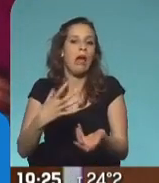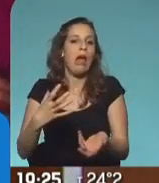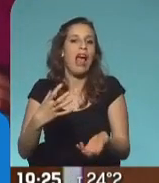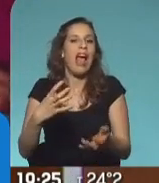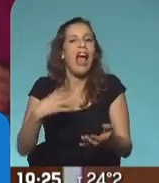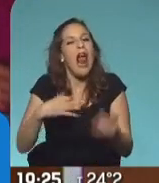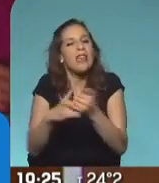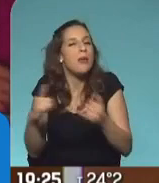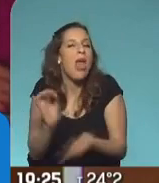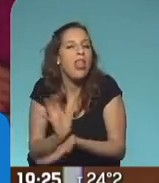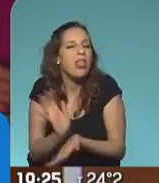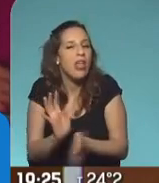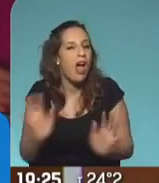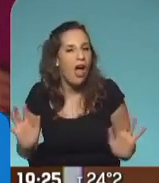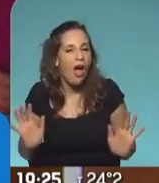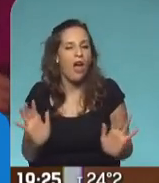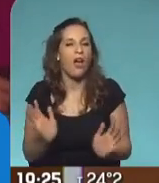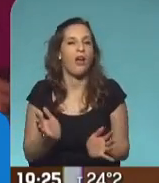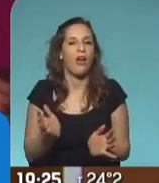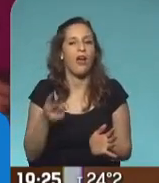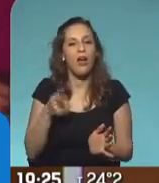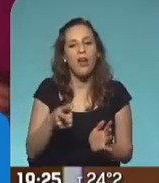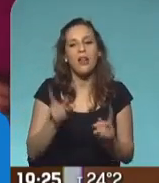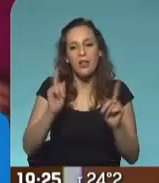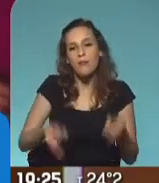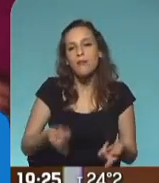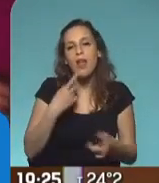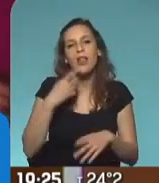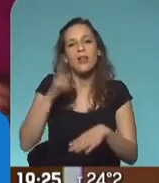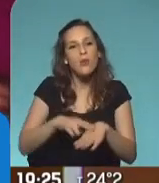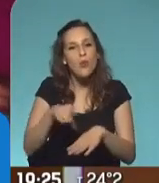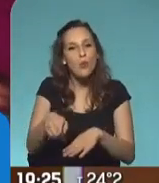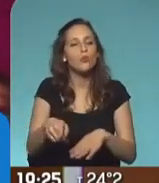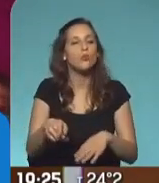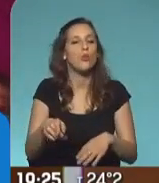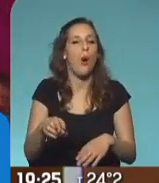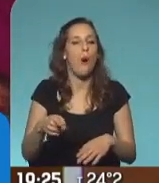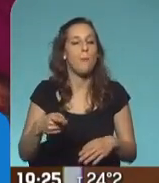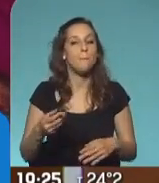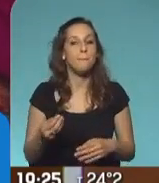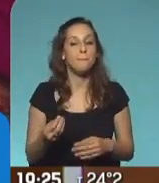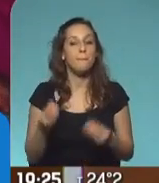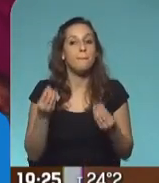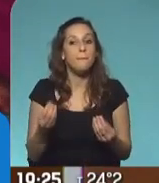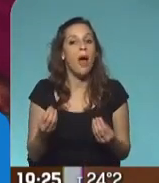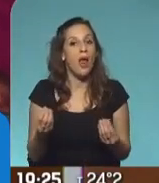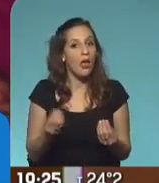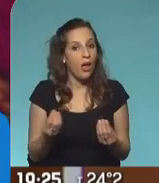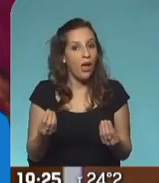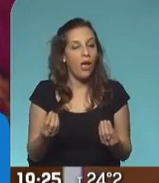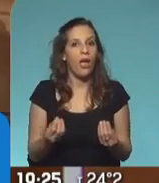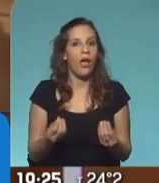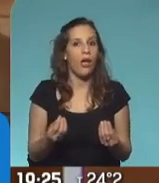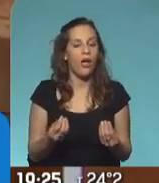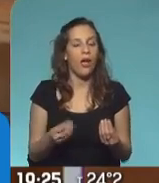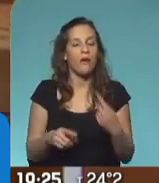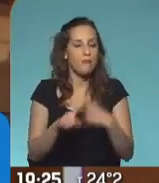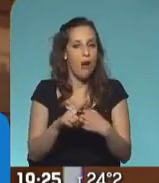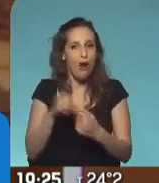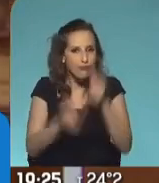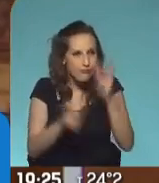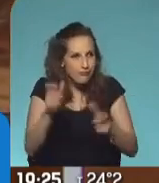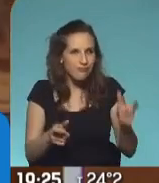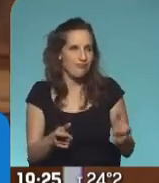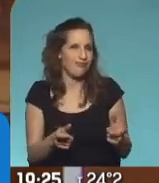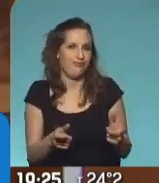al tener que asumir buena parte de la carga tributaria para sustentar los muy onerosos estados de bienestar en Europa, lo que